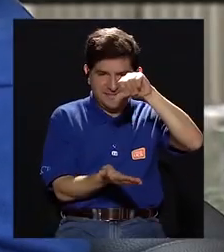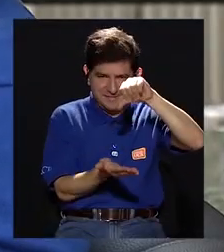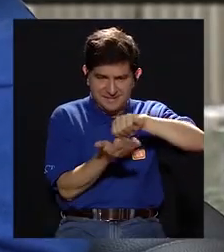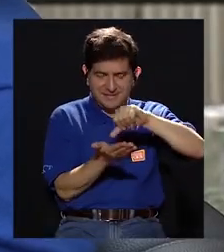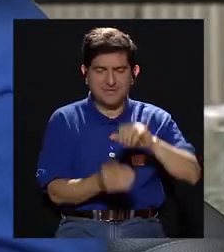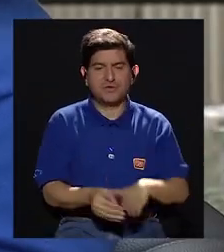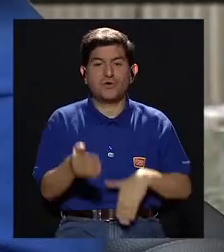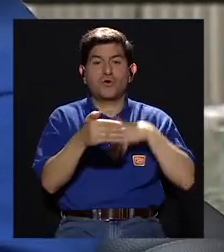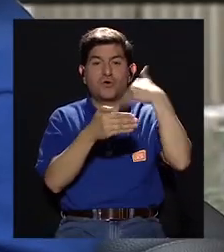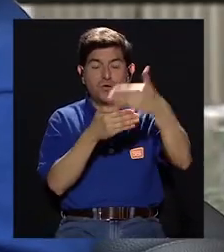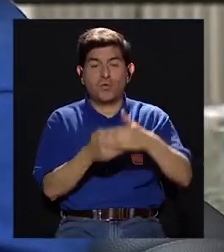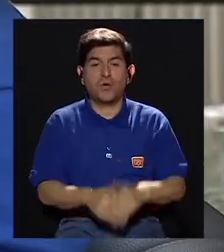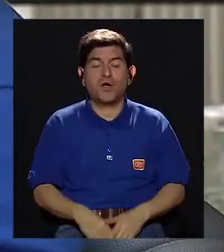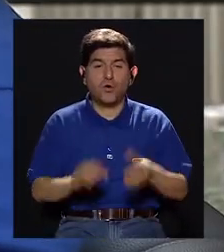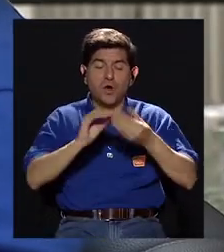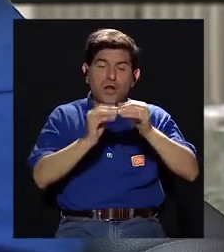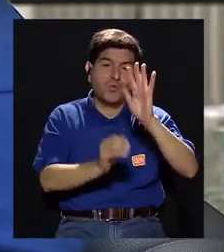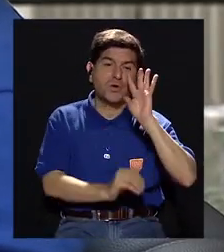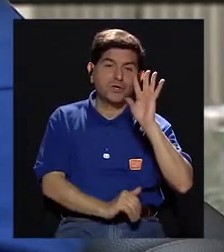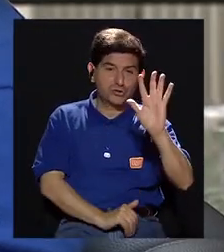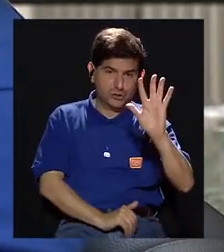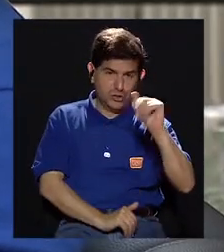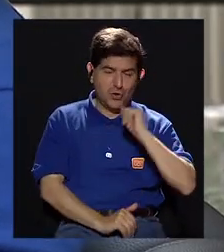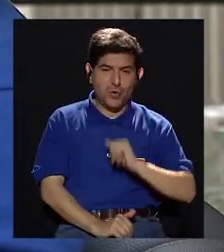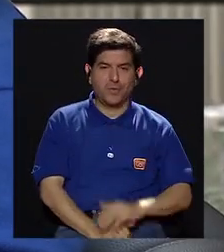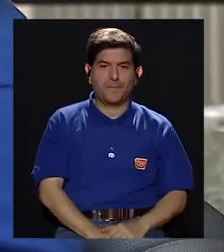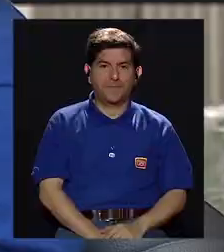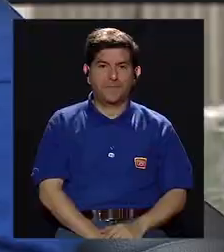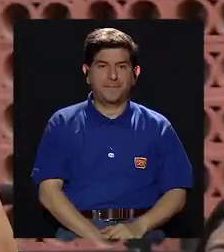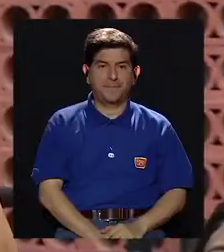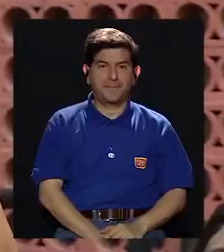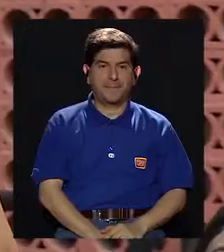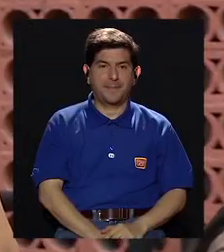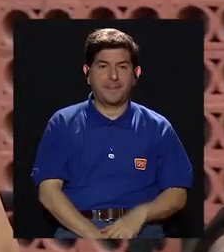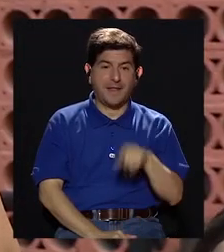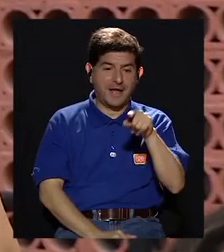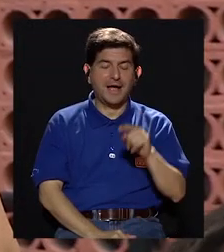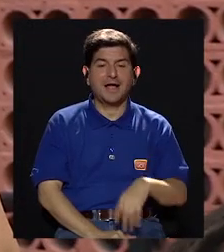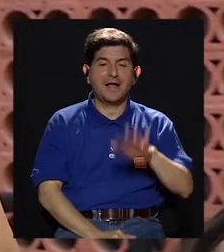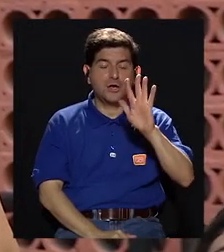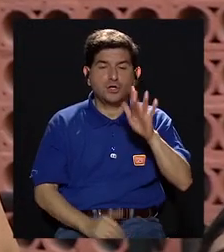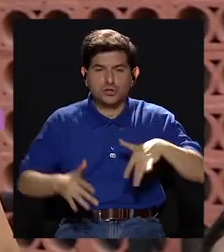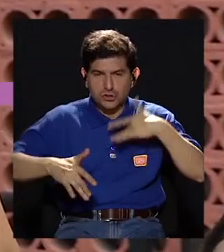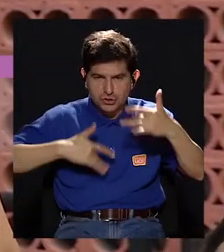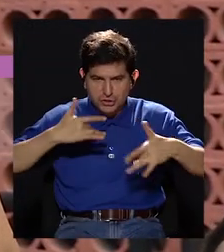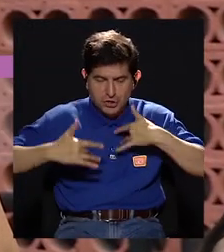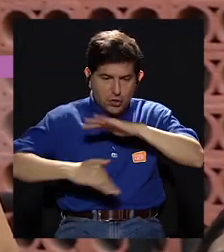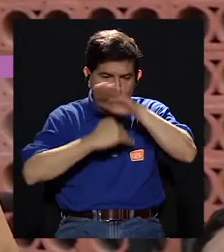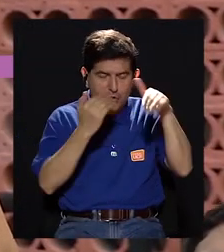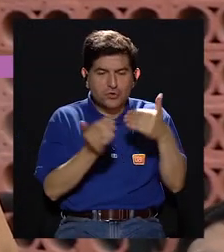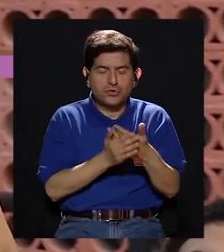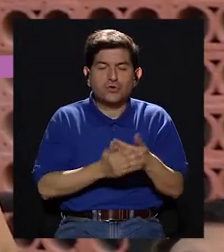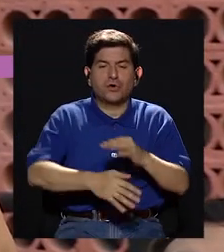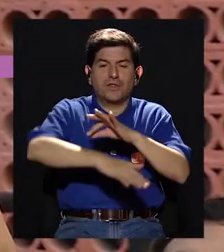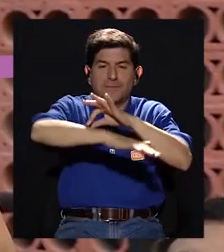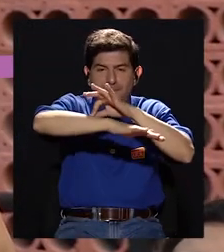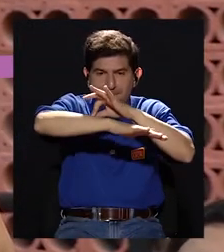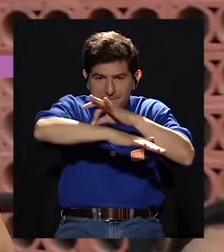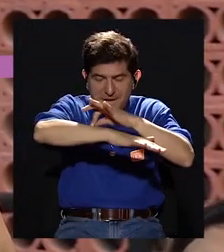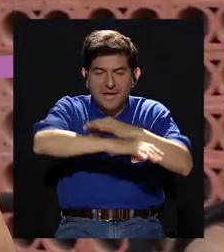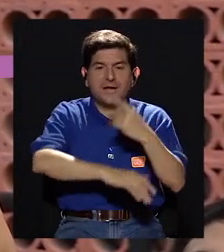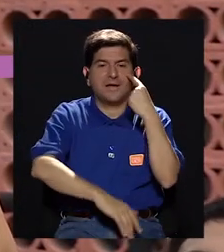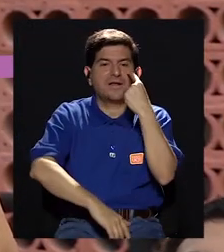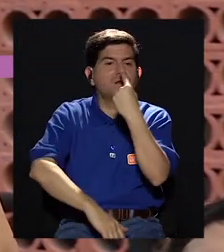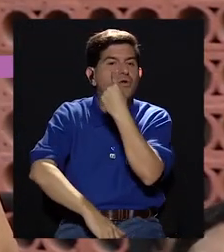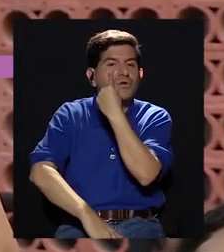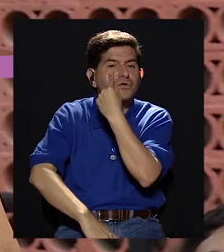centro. Después, el centro número 5, aquí vamos a tratar lo que son los 5 sentidos. Entonces, vamos a tratar todo lo que es la piel,